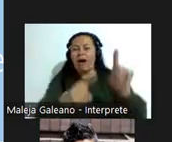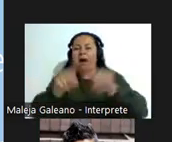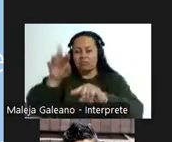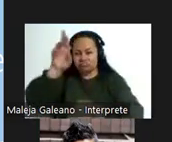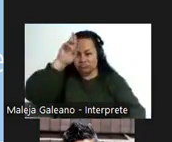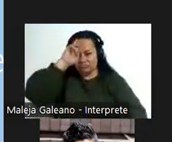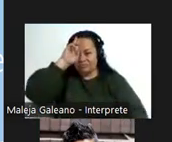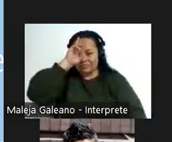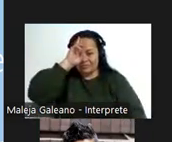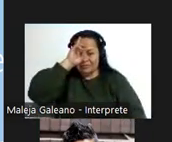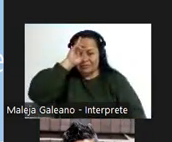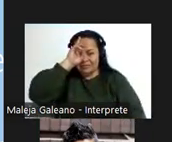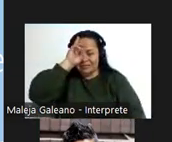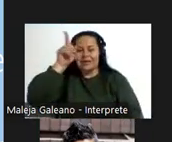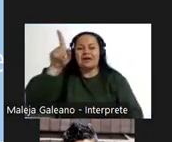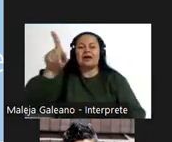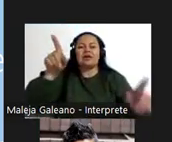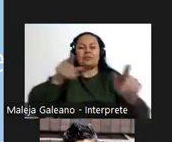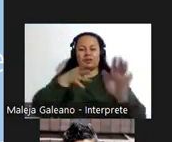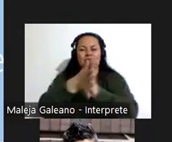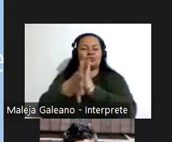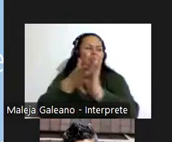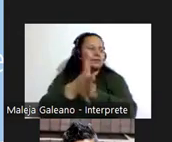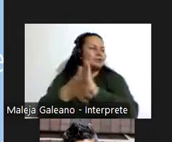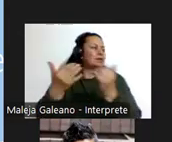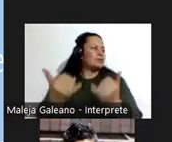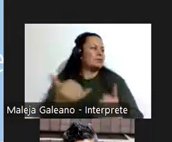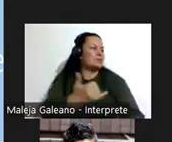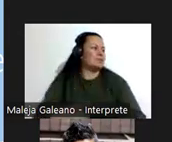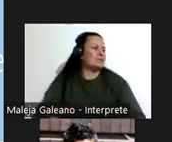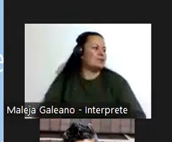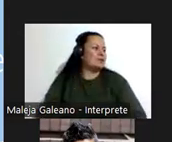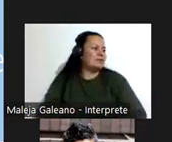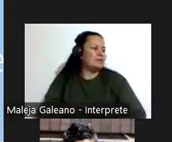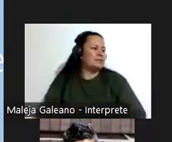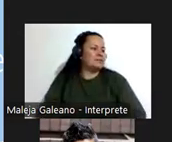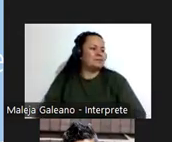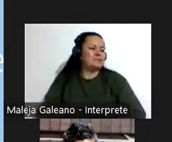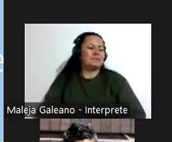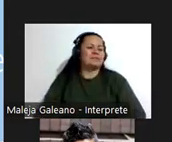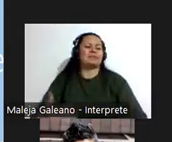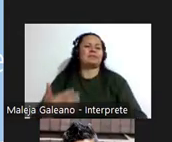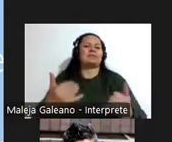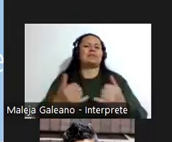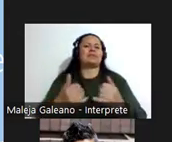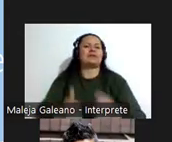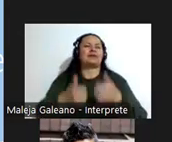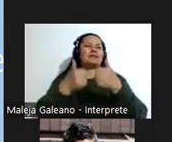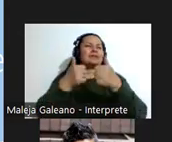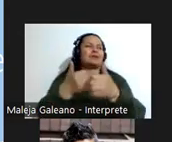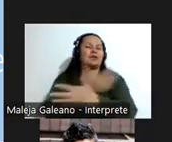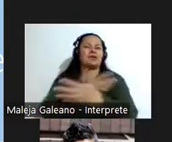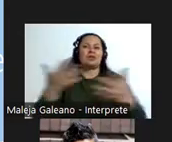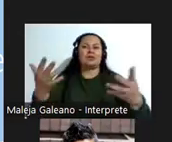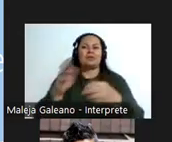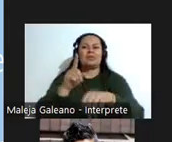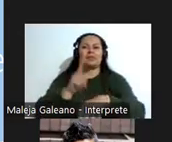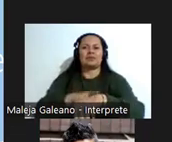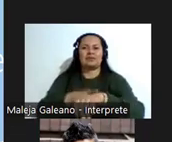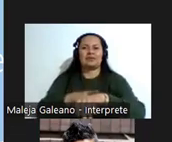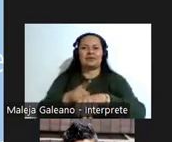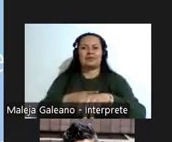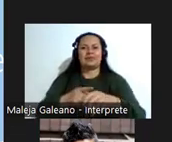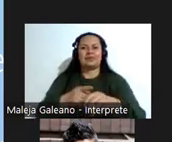razones que les estaba ahorita comentando? Ahora bien, esto bajo ninguna circunstancia